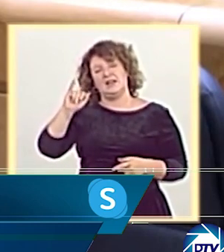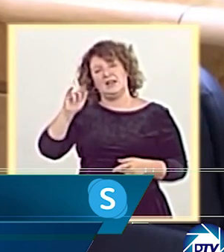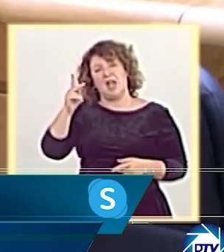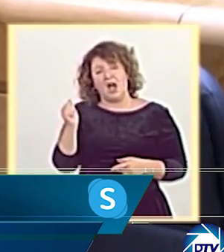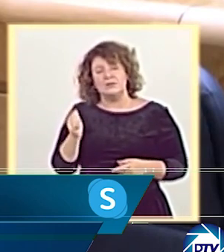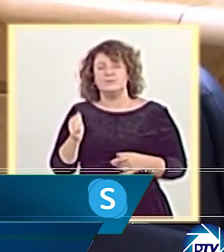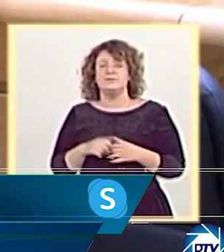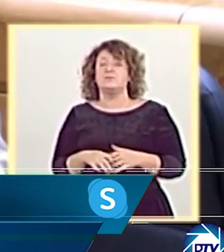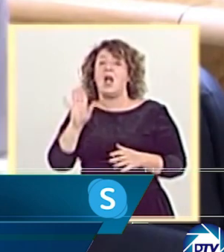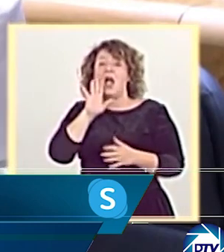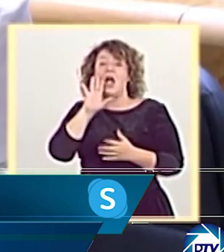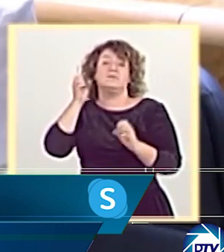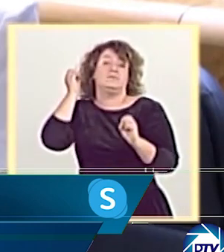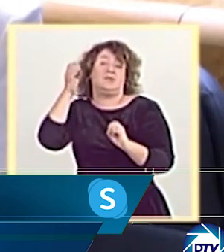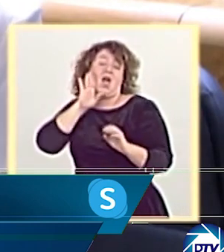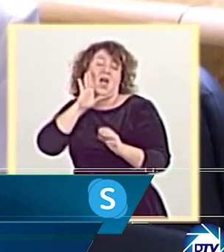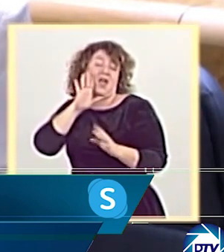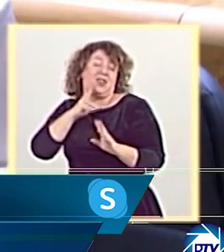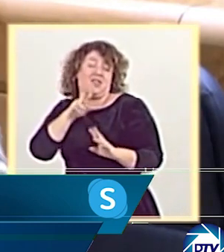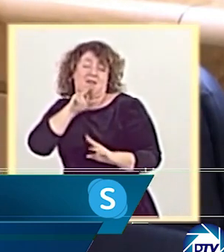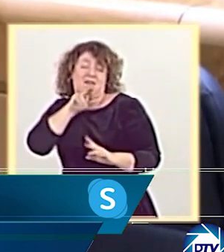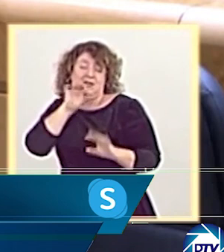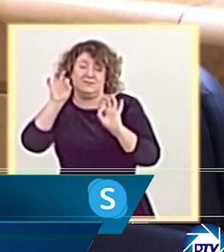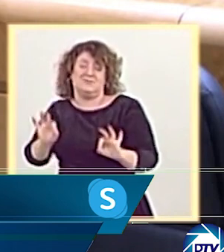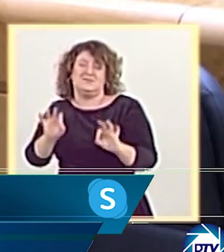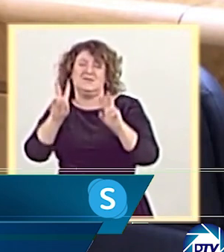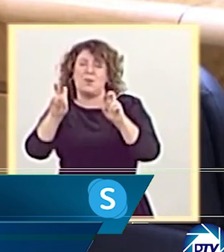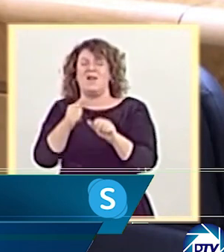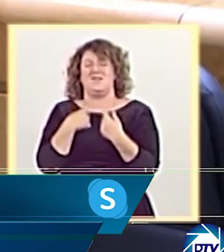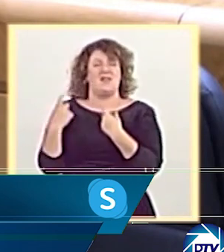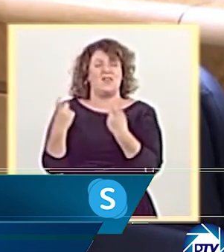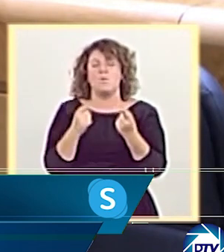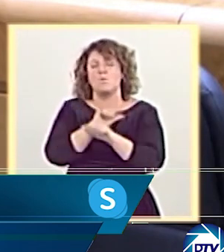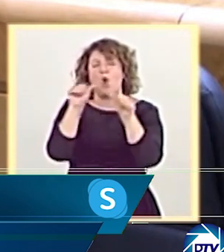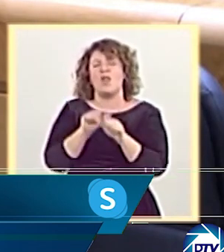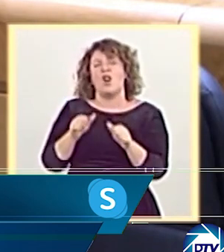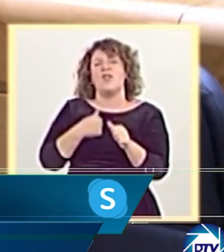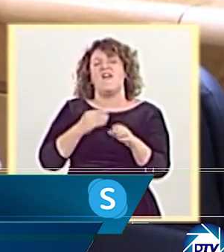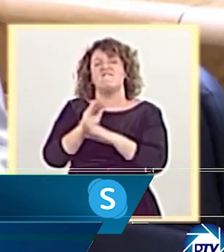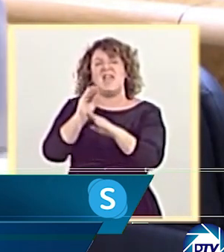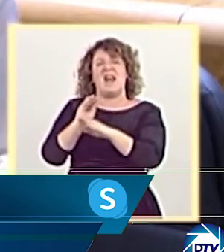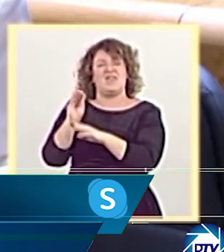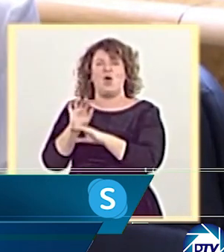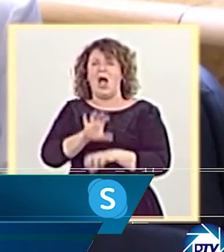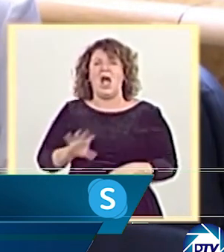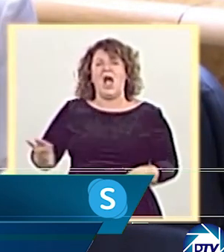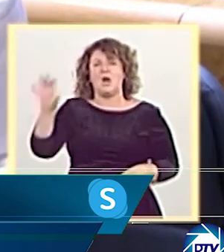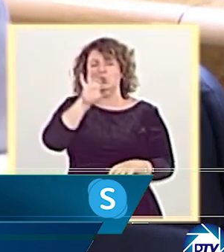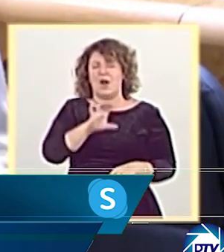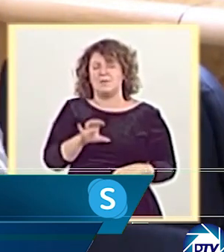allá. Podríamos pensar, oye, pero que no se recorte en sanidad. Pues mira, una de las primeras decisiones que tomó